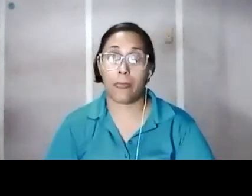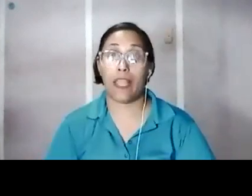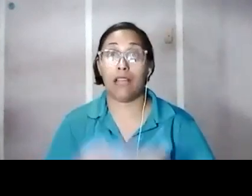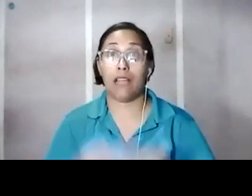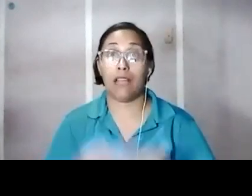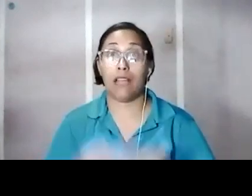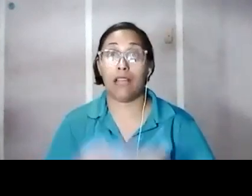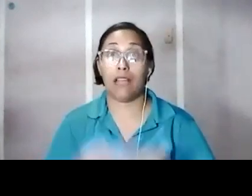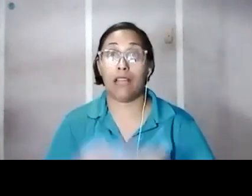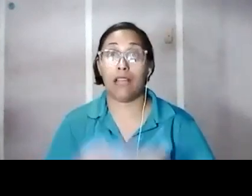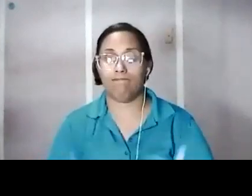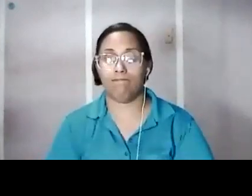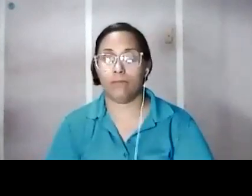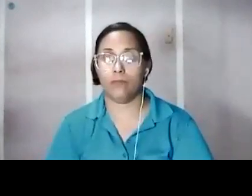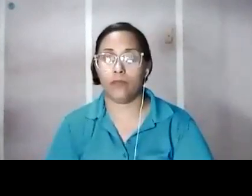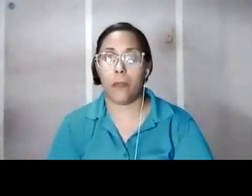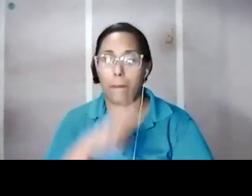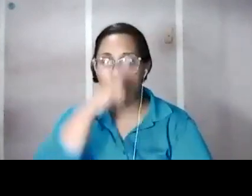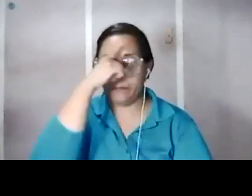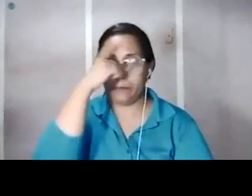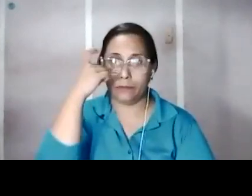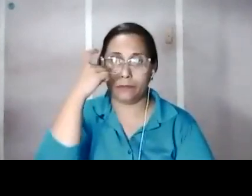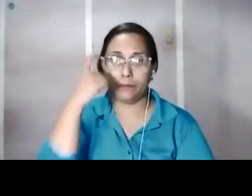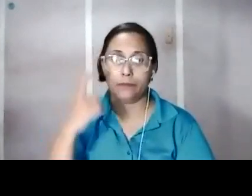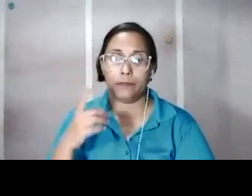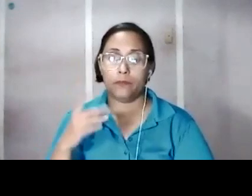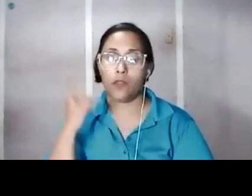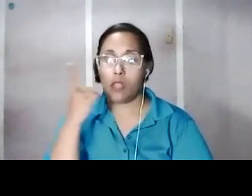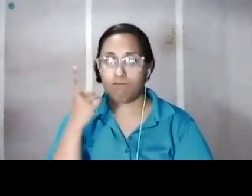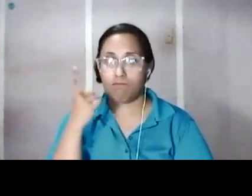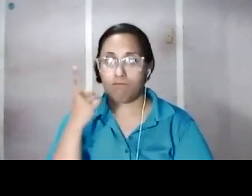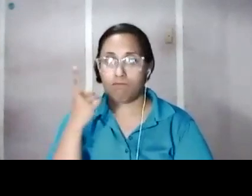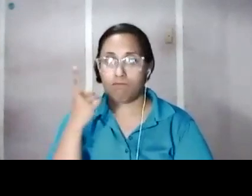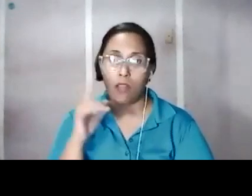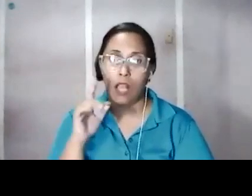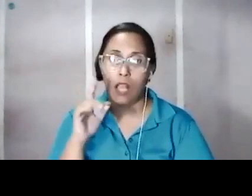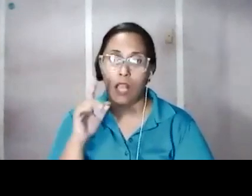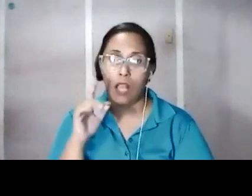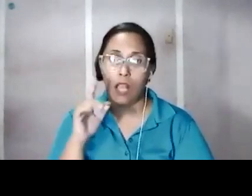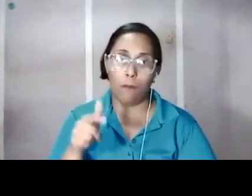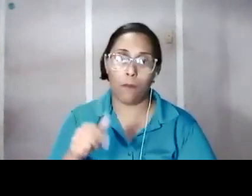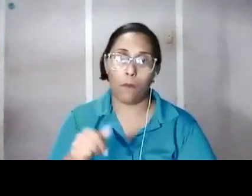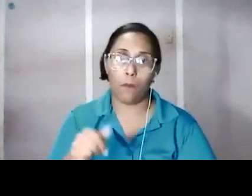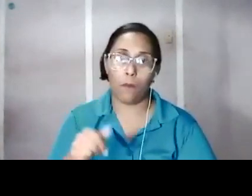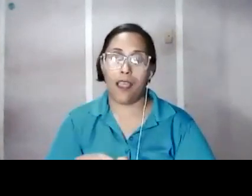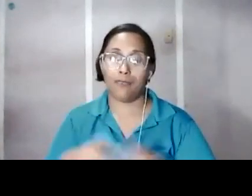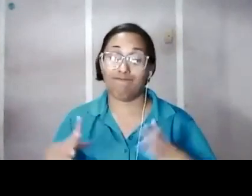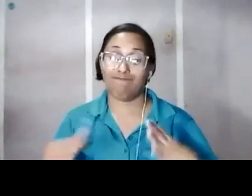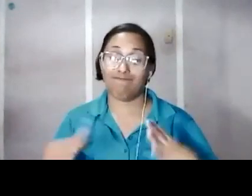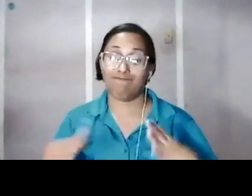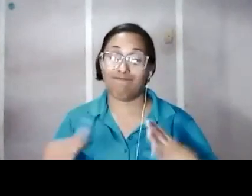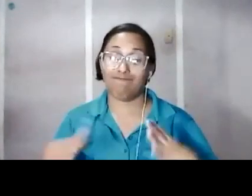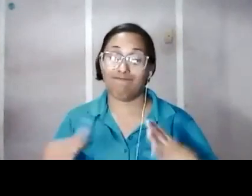ahora, en verano, pienso, después de tomarme unas merecidas vacaciones,